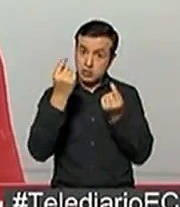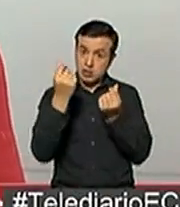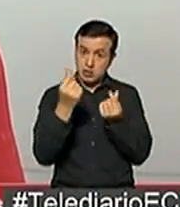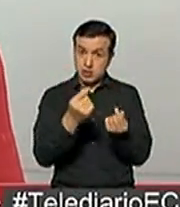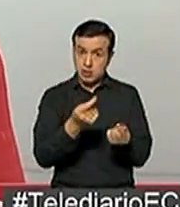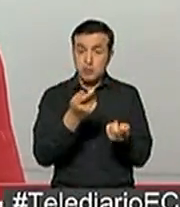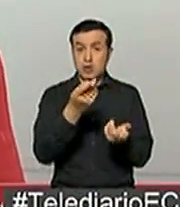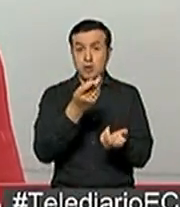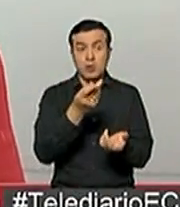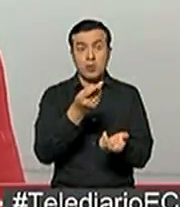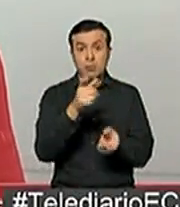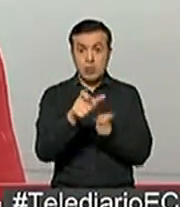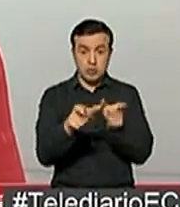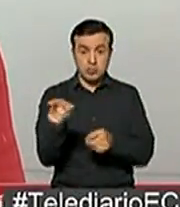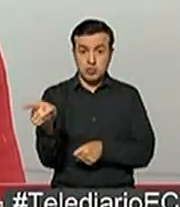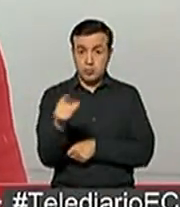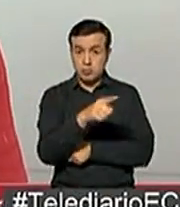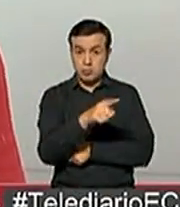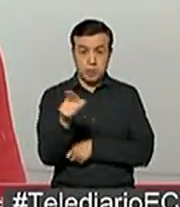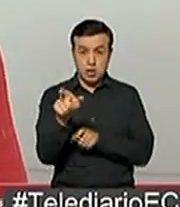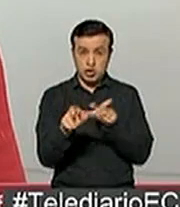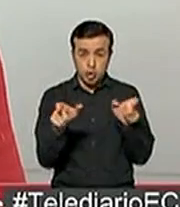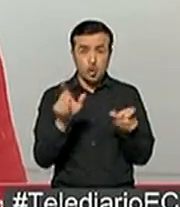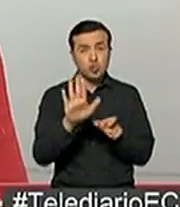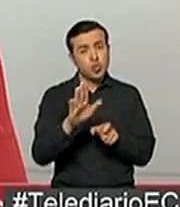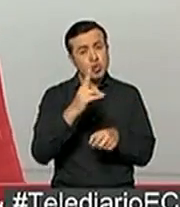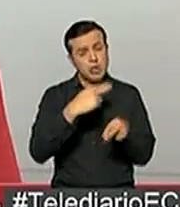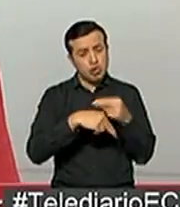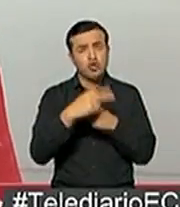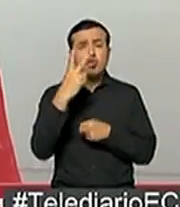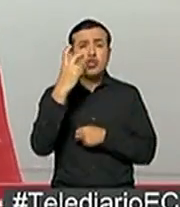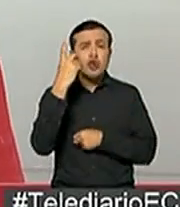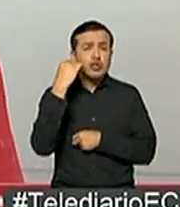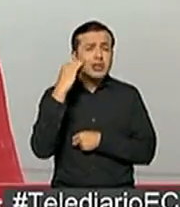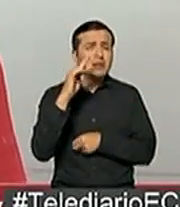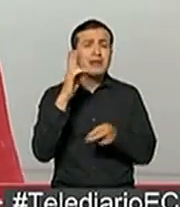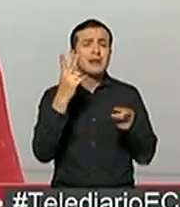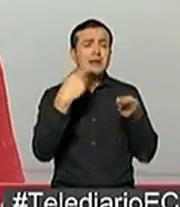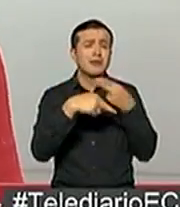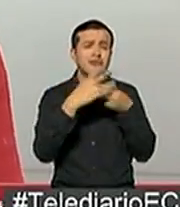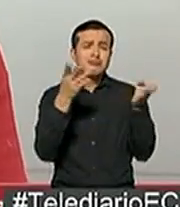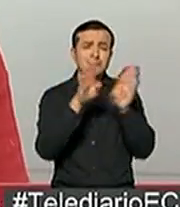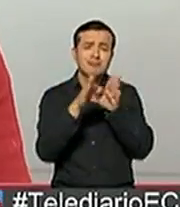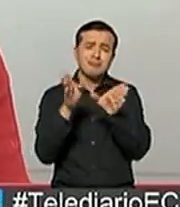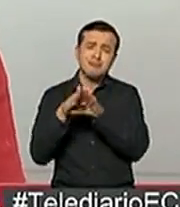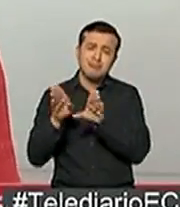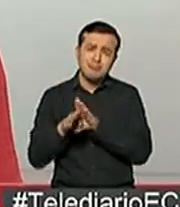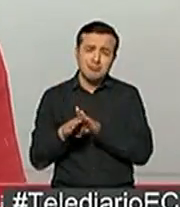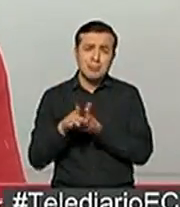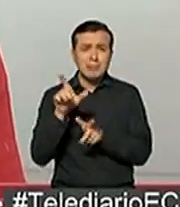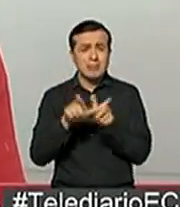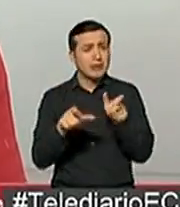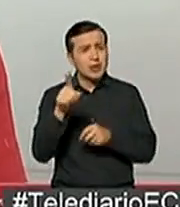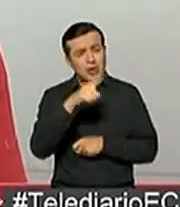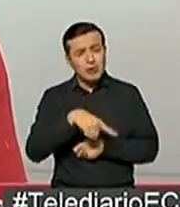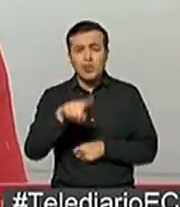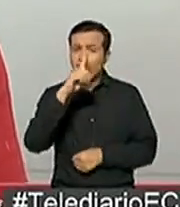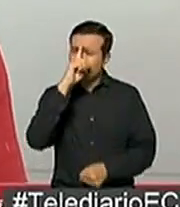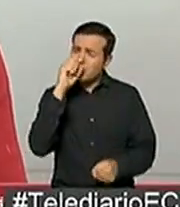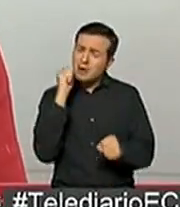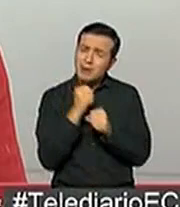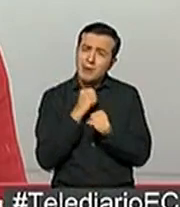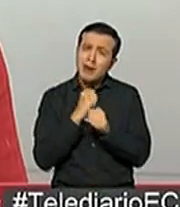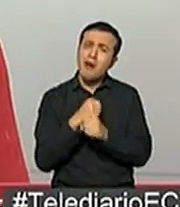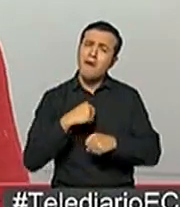en aquellas personas que estuvieron cerrados por más de 12 días con sus negocitos todas son gente que trabaja con